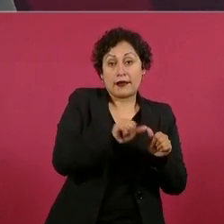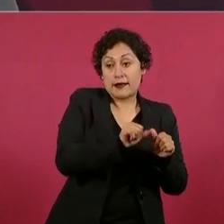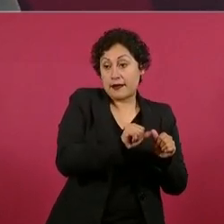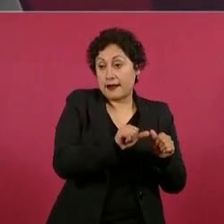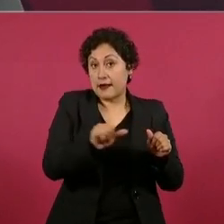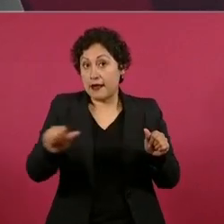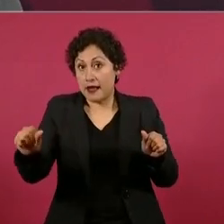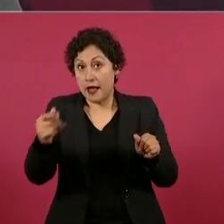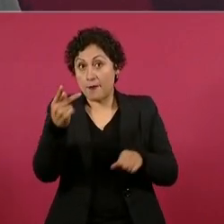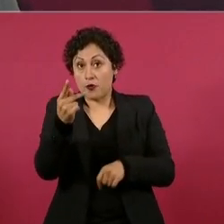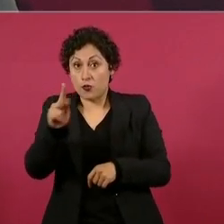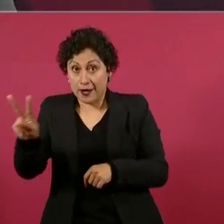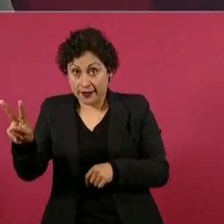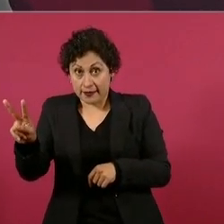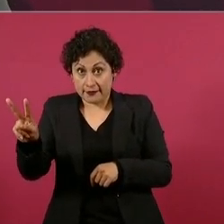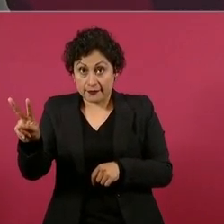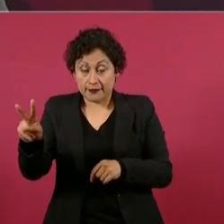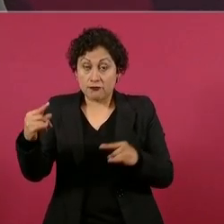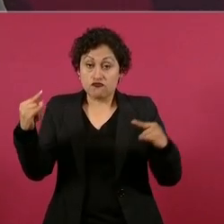Puerto Vallarta.